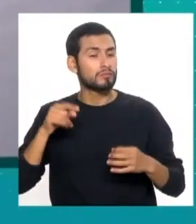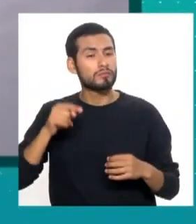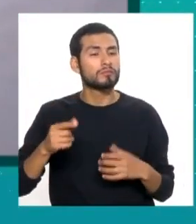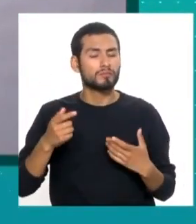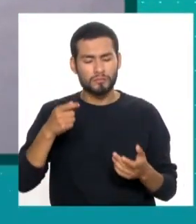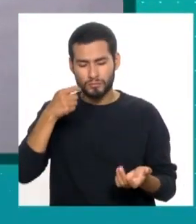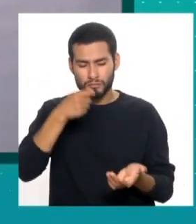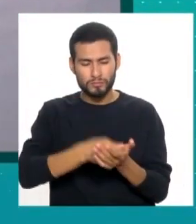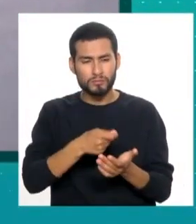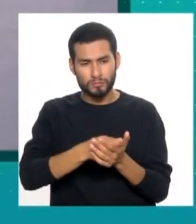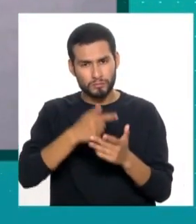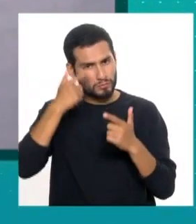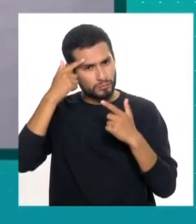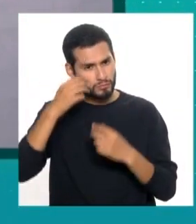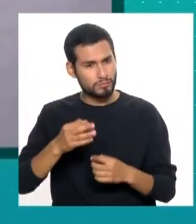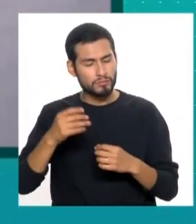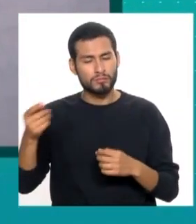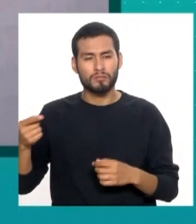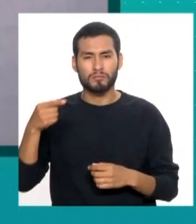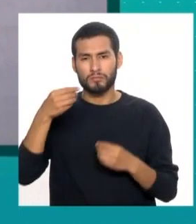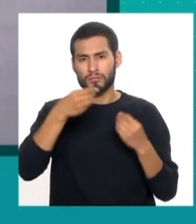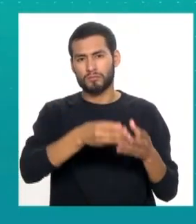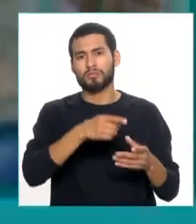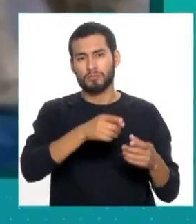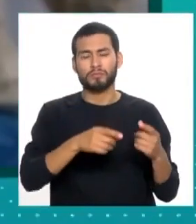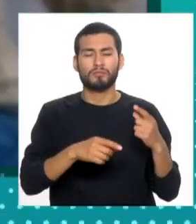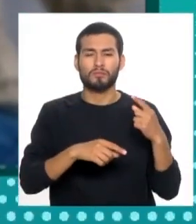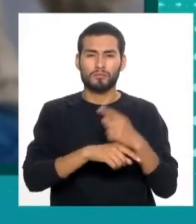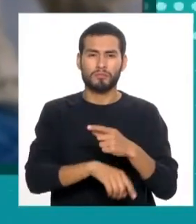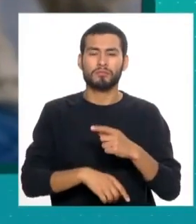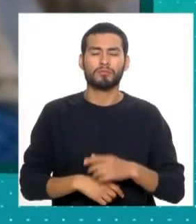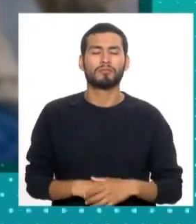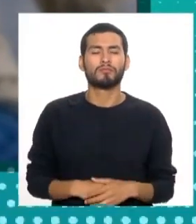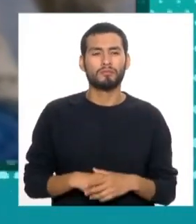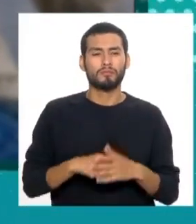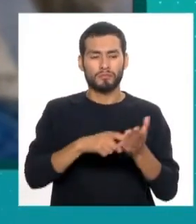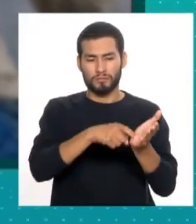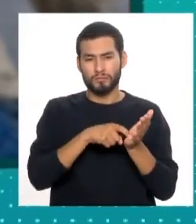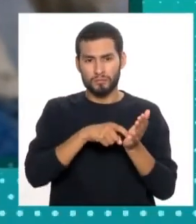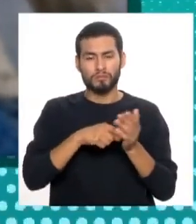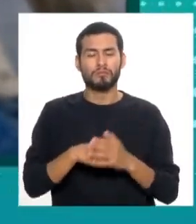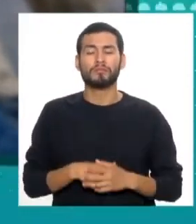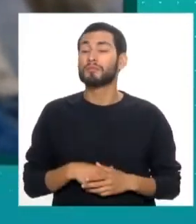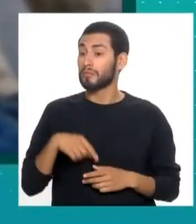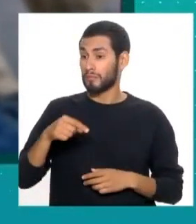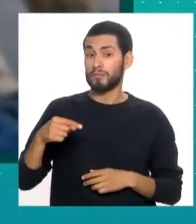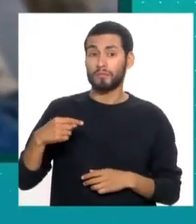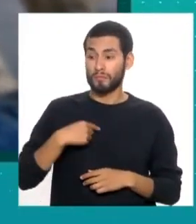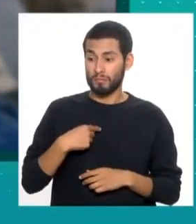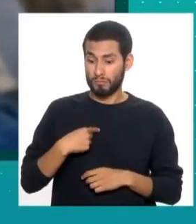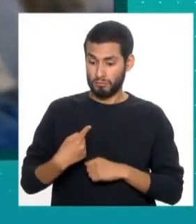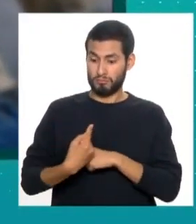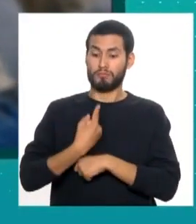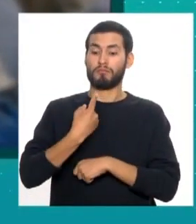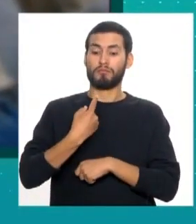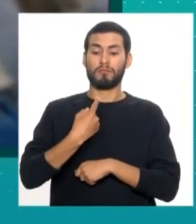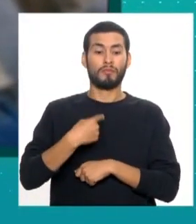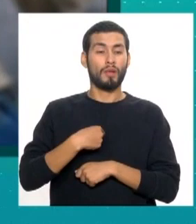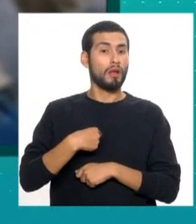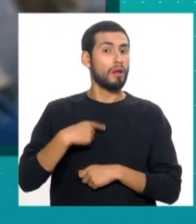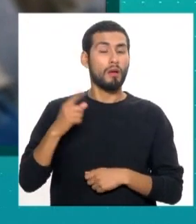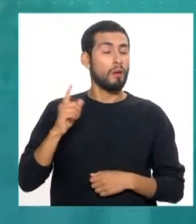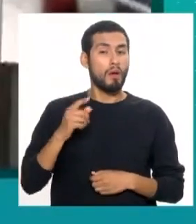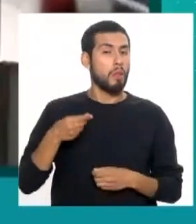de la pensión de alimentos al demandado. Las consecuencias que puede asumir el demandado por no pasar la pensión